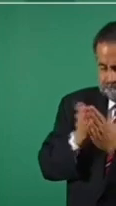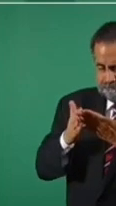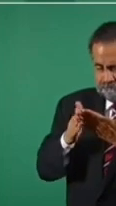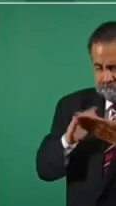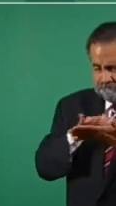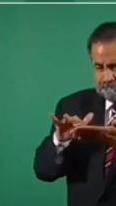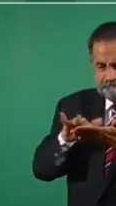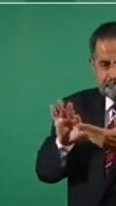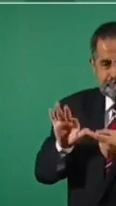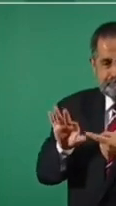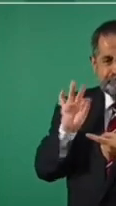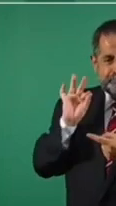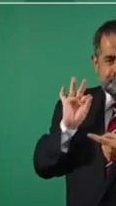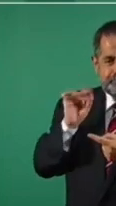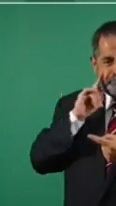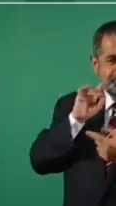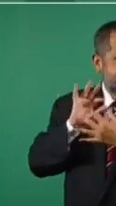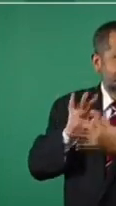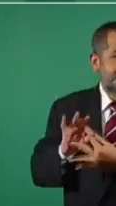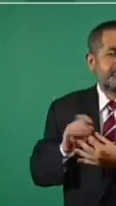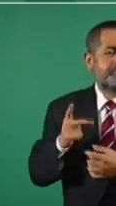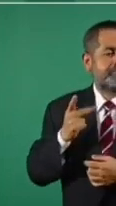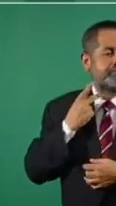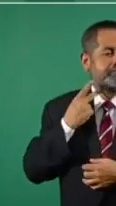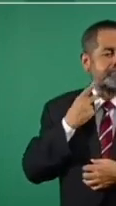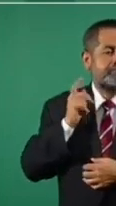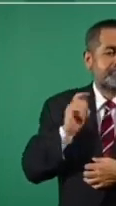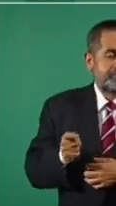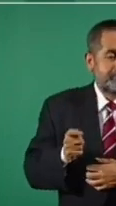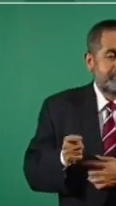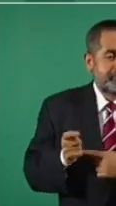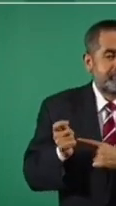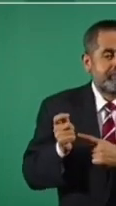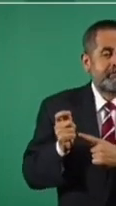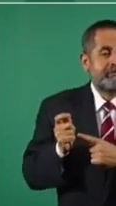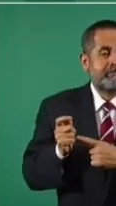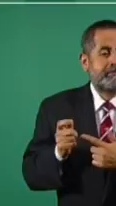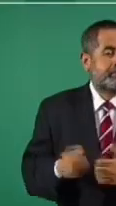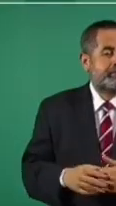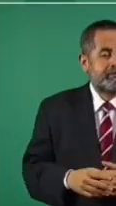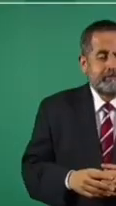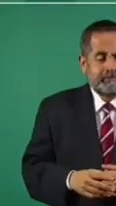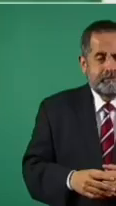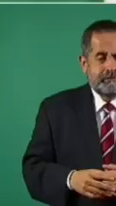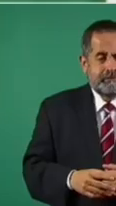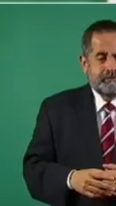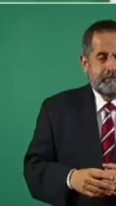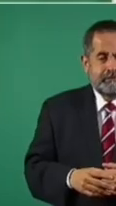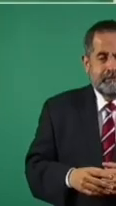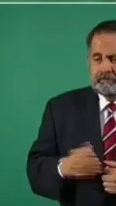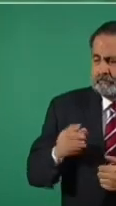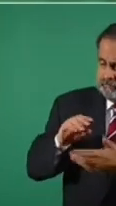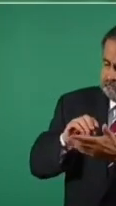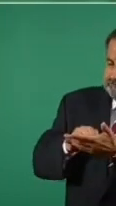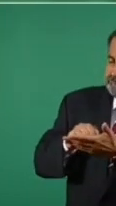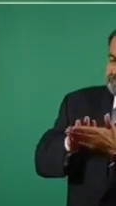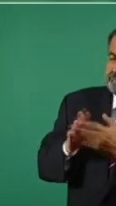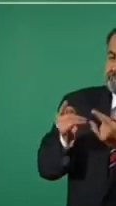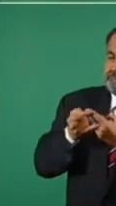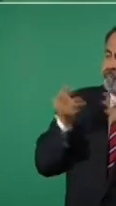más acertada, es que la política es hacer historia.